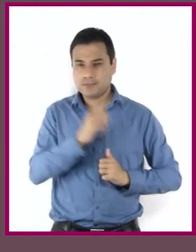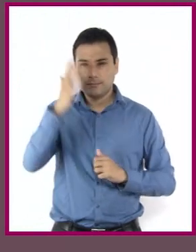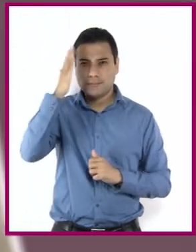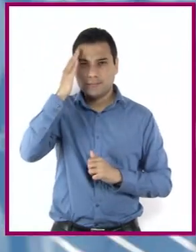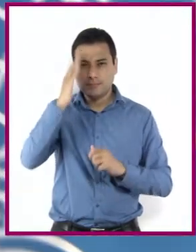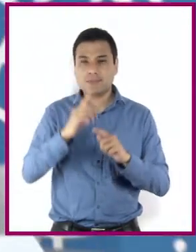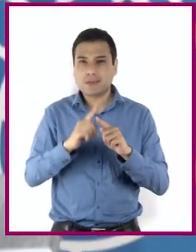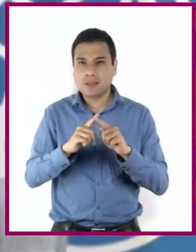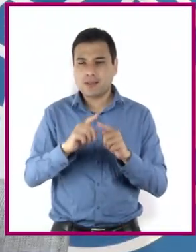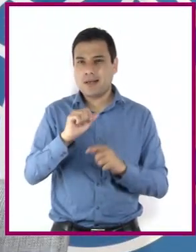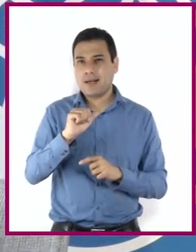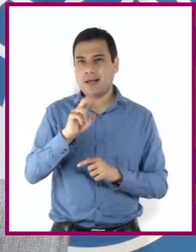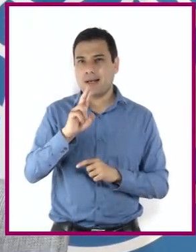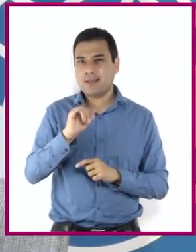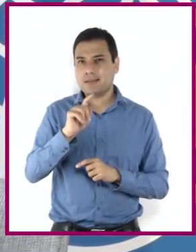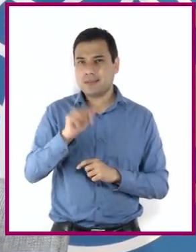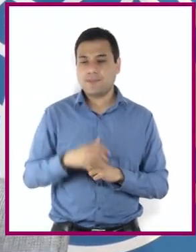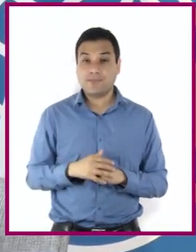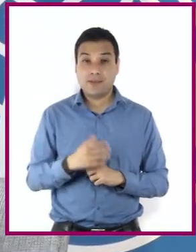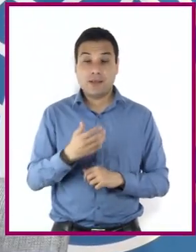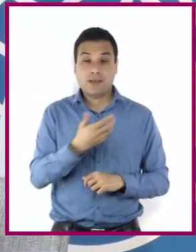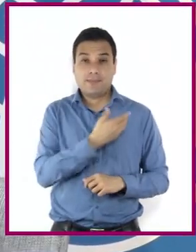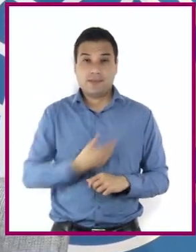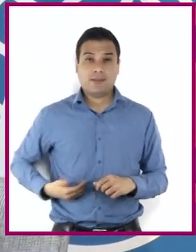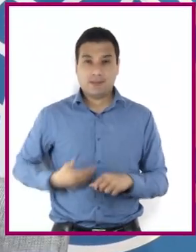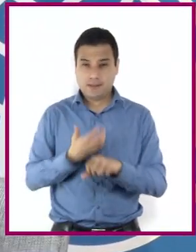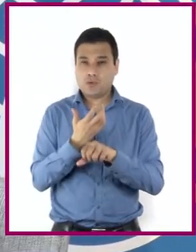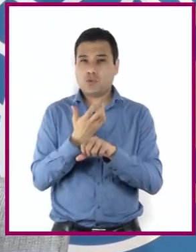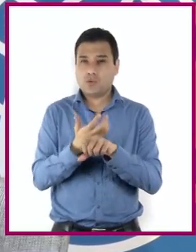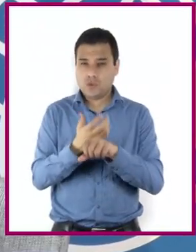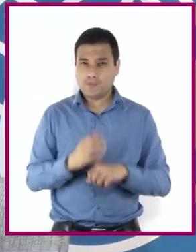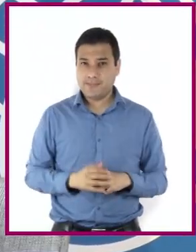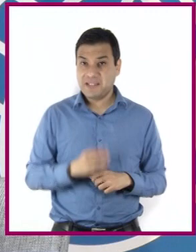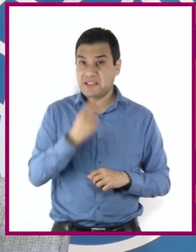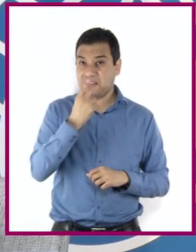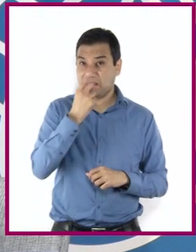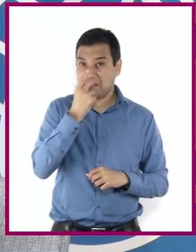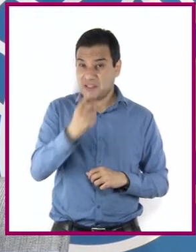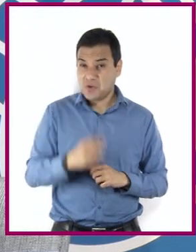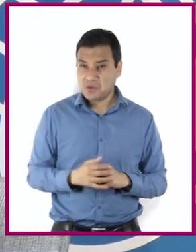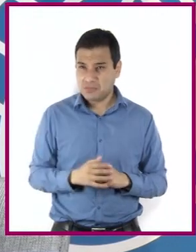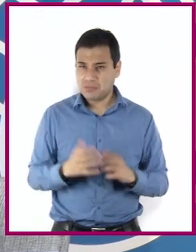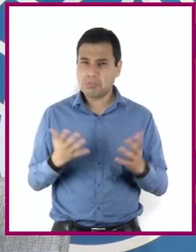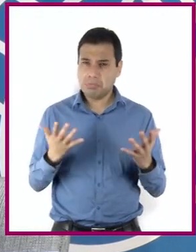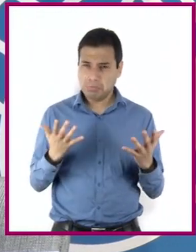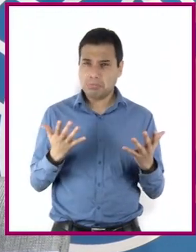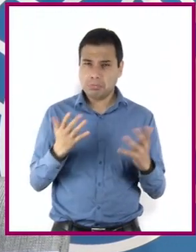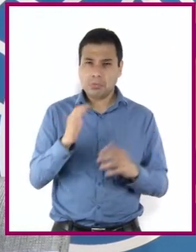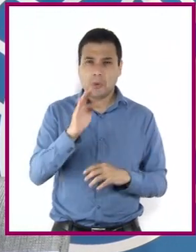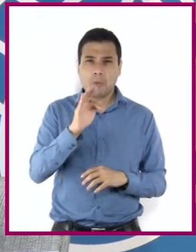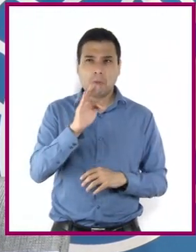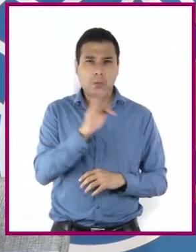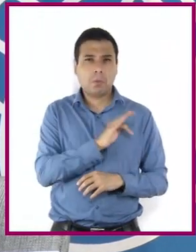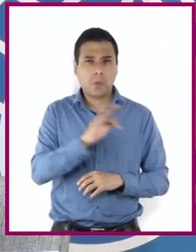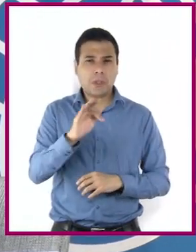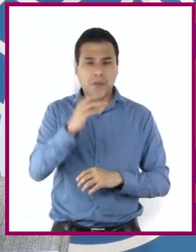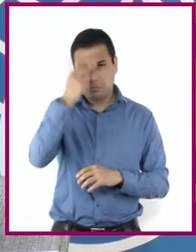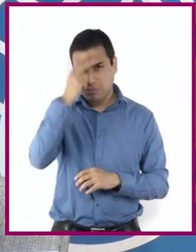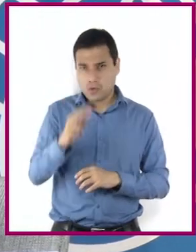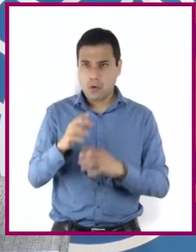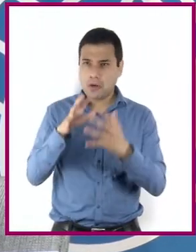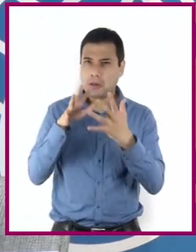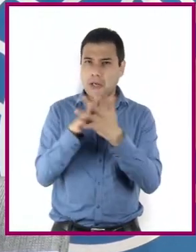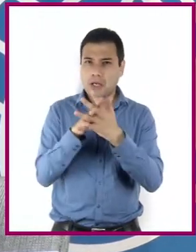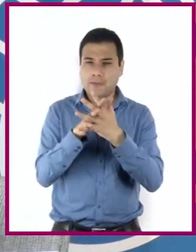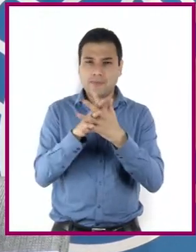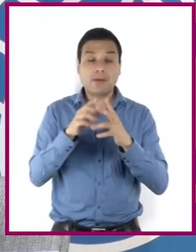Arista. El presidente estadounidense James Polk utilizó este hecho como justificación para declarar la guerra a México el